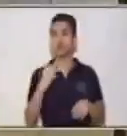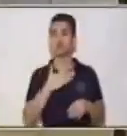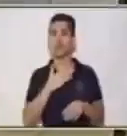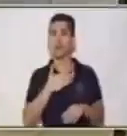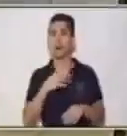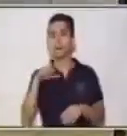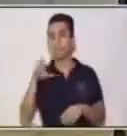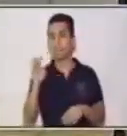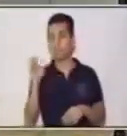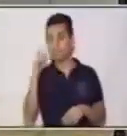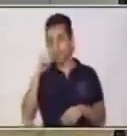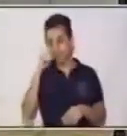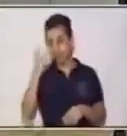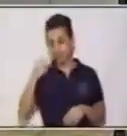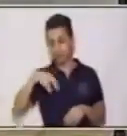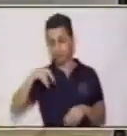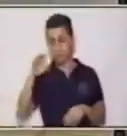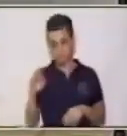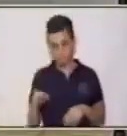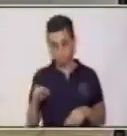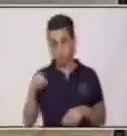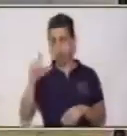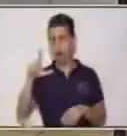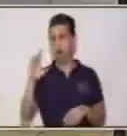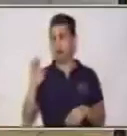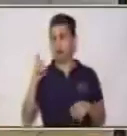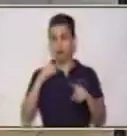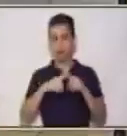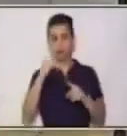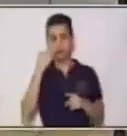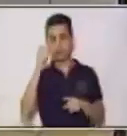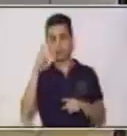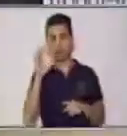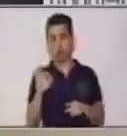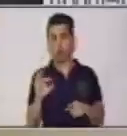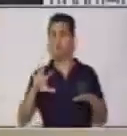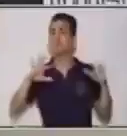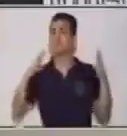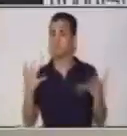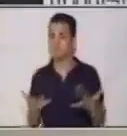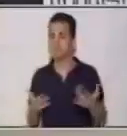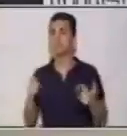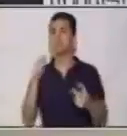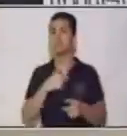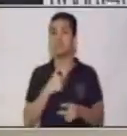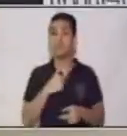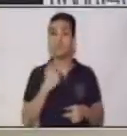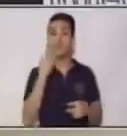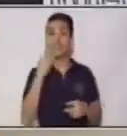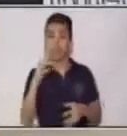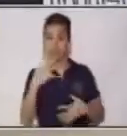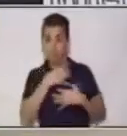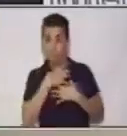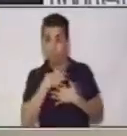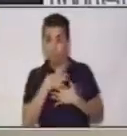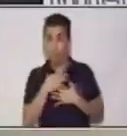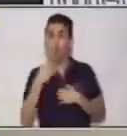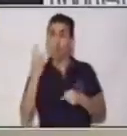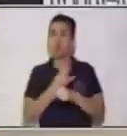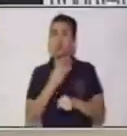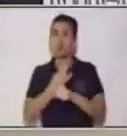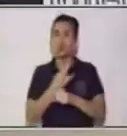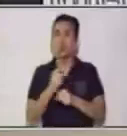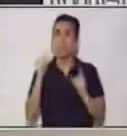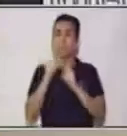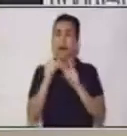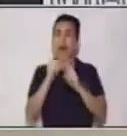porque esta clasificación o estos extranjerismos ocurren cuando los hablantes de un idioma usan palabras de otro